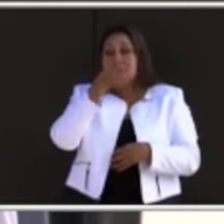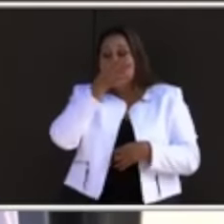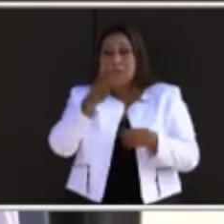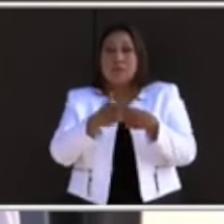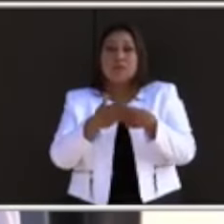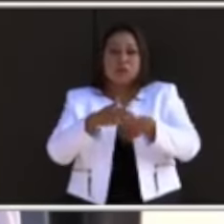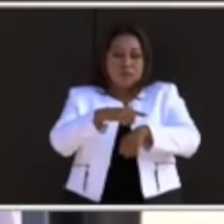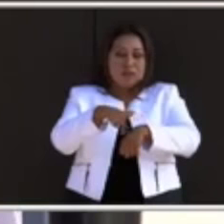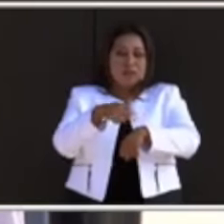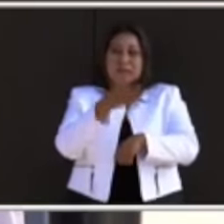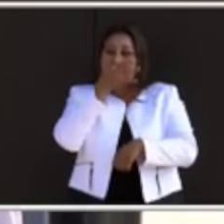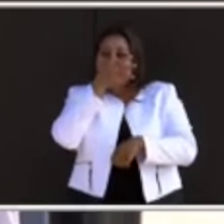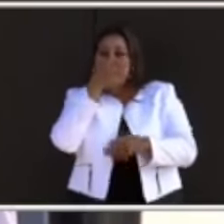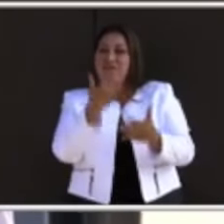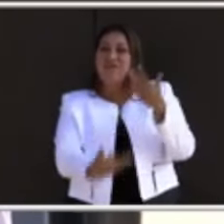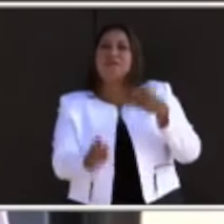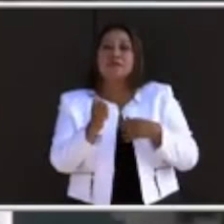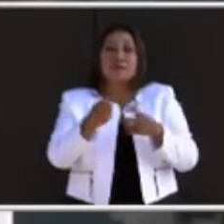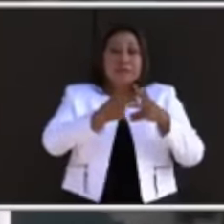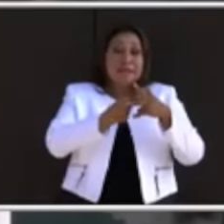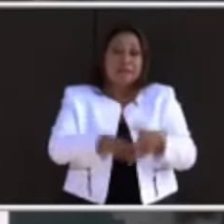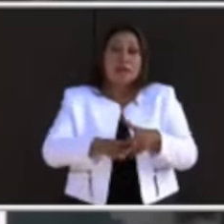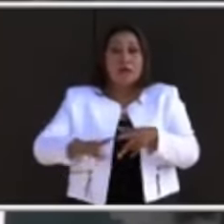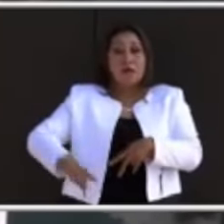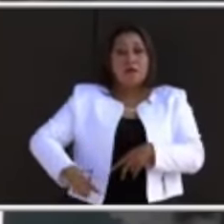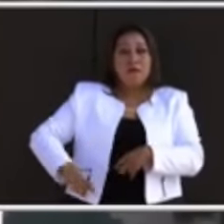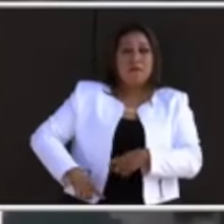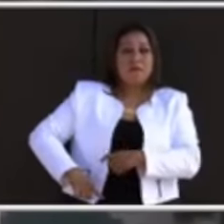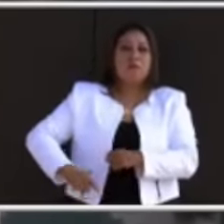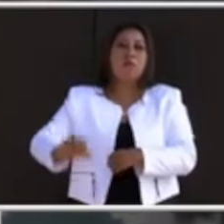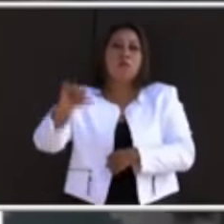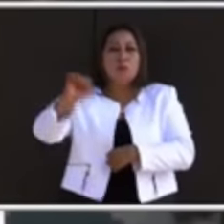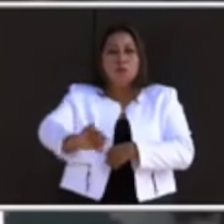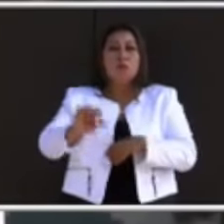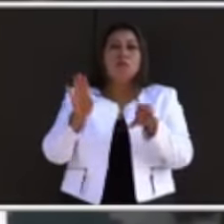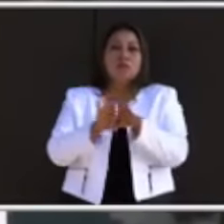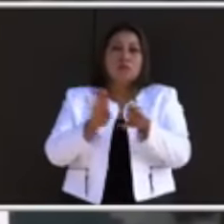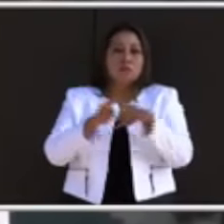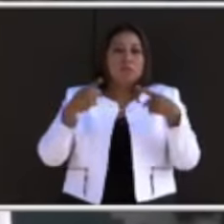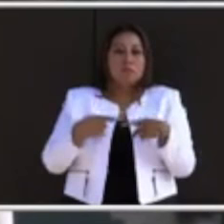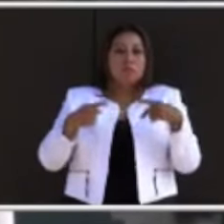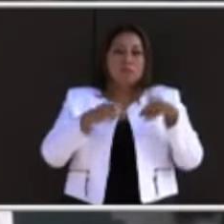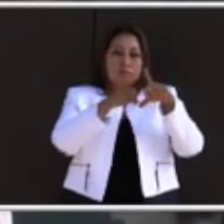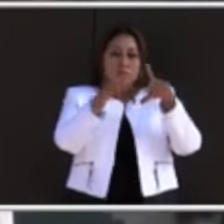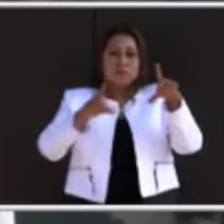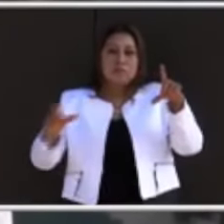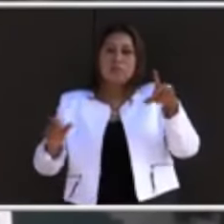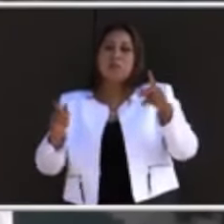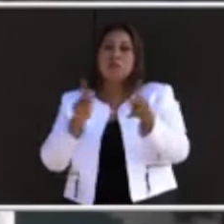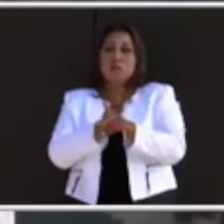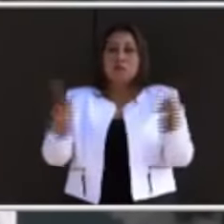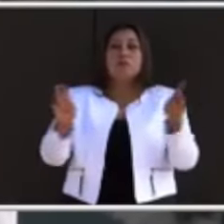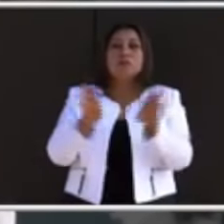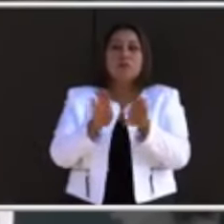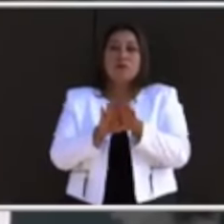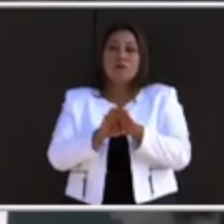gobierno, sino también porque hemos podido hacer justicia a los veracruzanos desde antes de que el gobierno